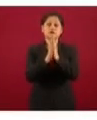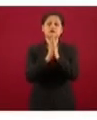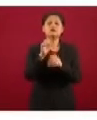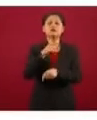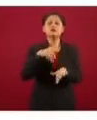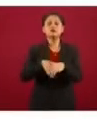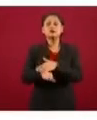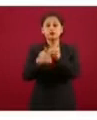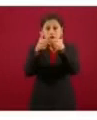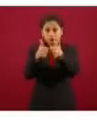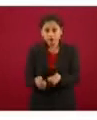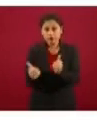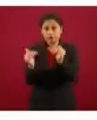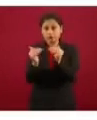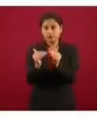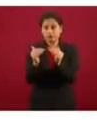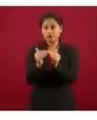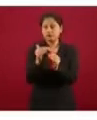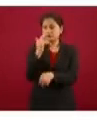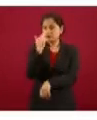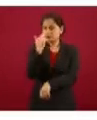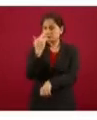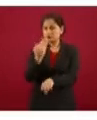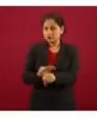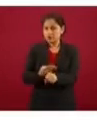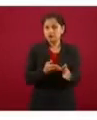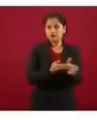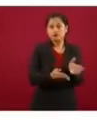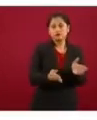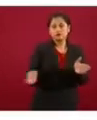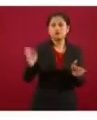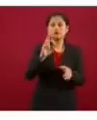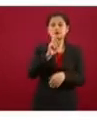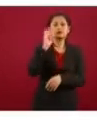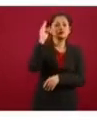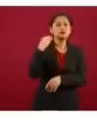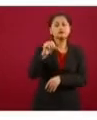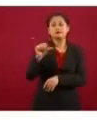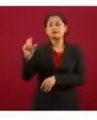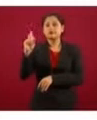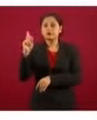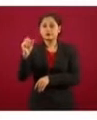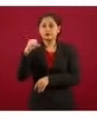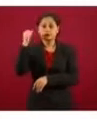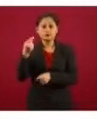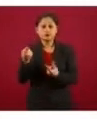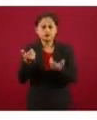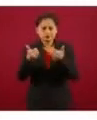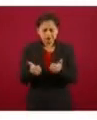domiciliario corresponsable. Del 30 de marzo al 30 de abril, ahora, ¿qué es el resguardo domiciliario